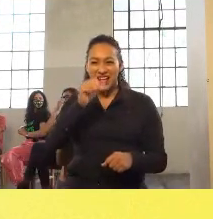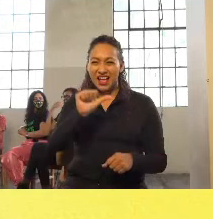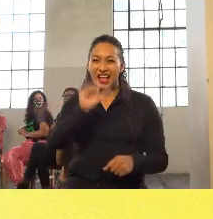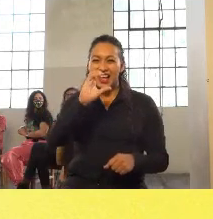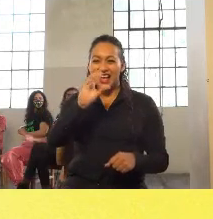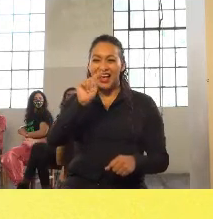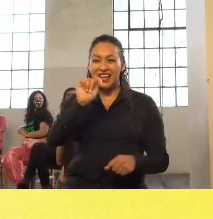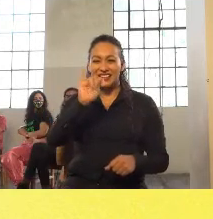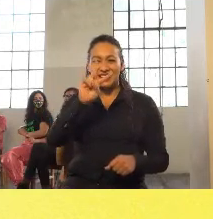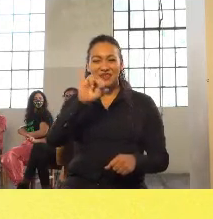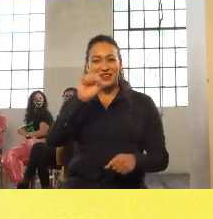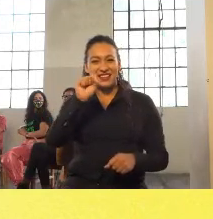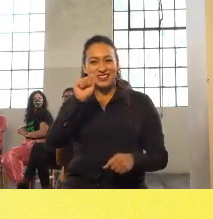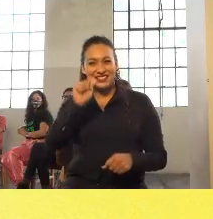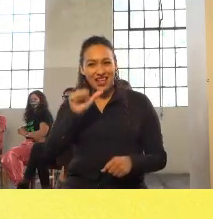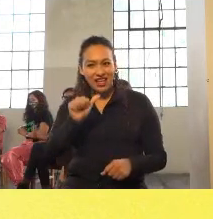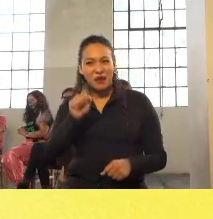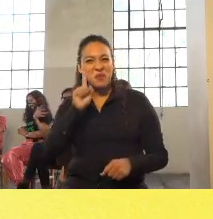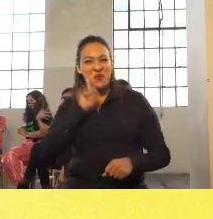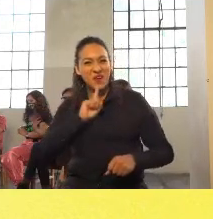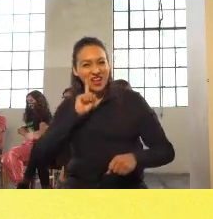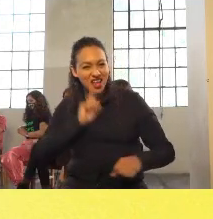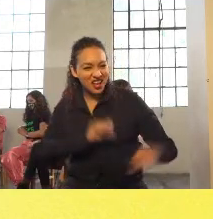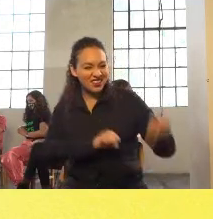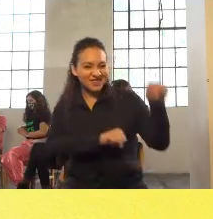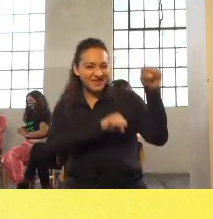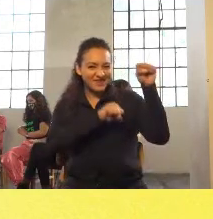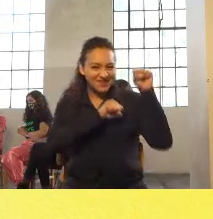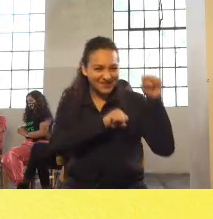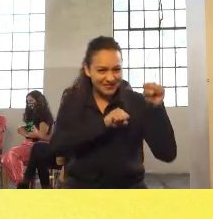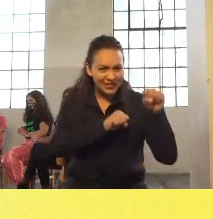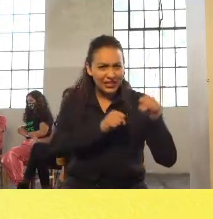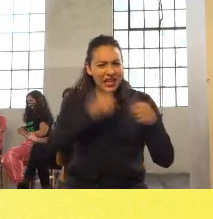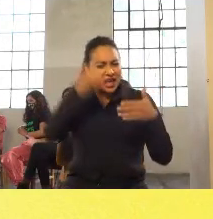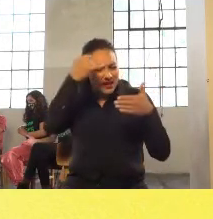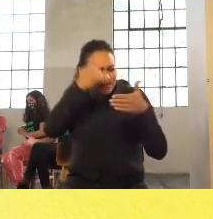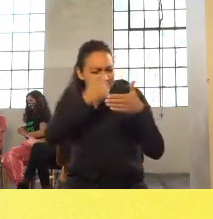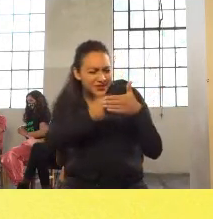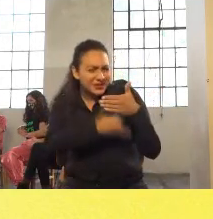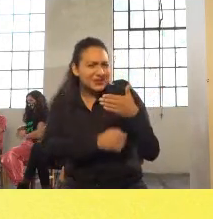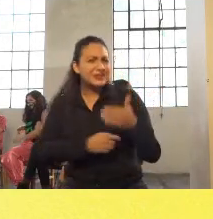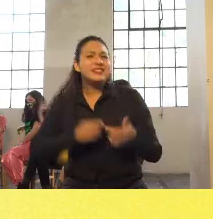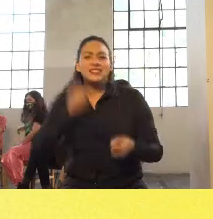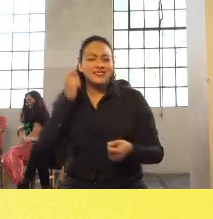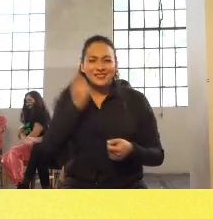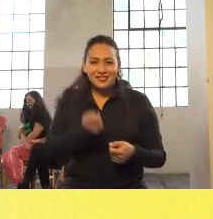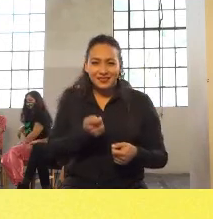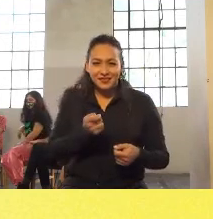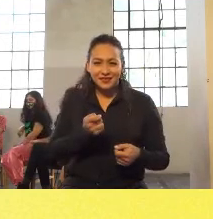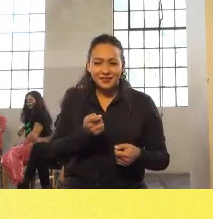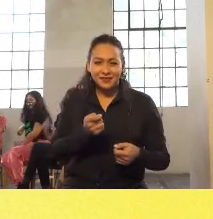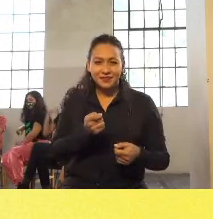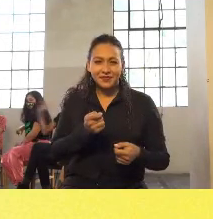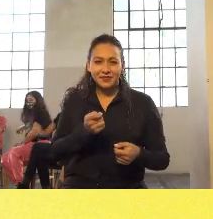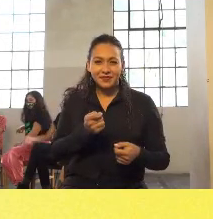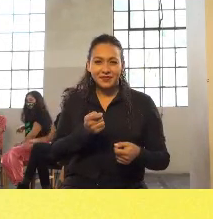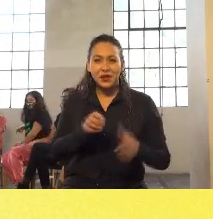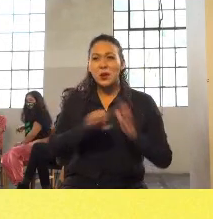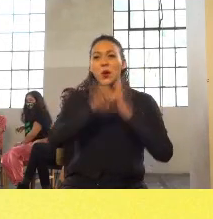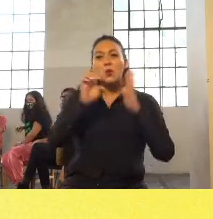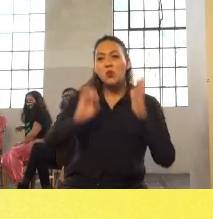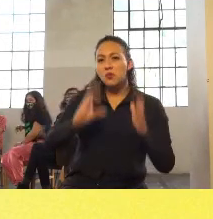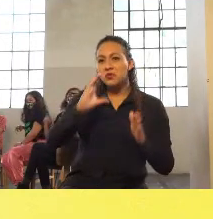hay grupos que se, o sea, que tienen procesos mucho más intensos, ¿no? O sea, como la toma de la CNDH,